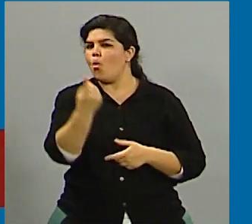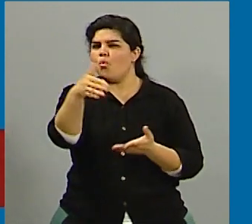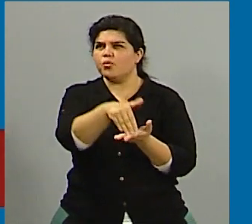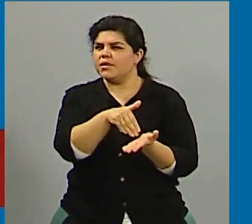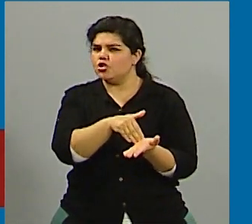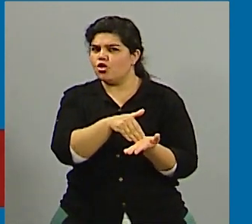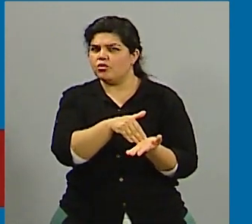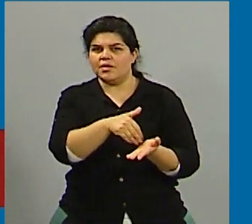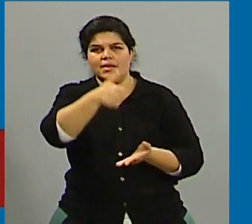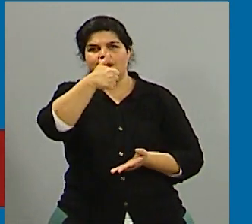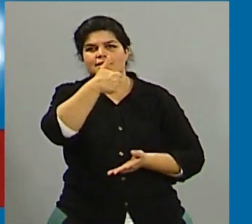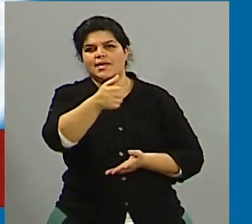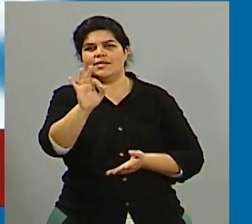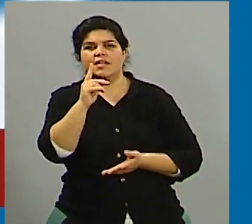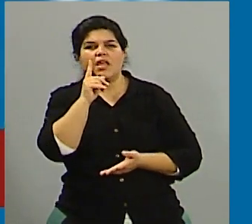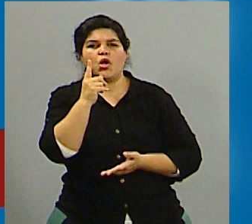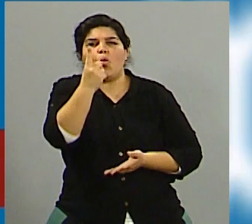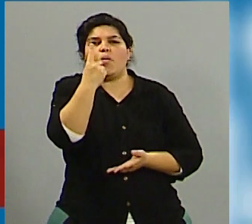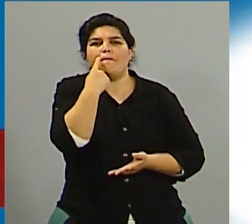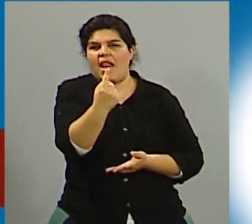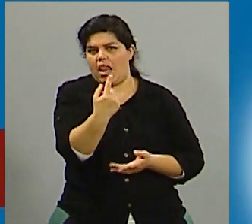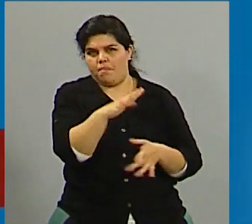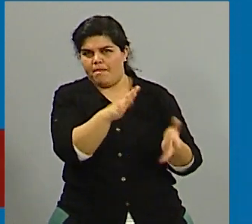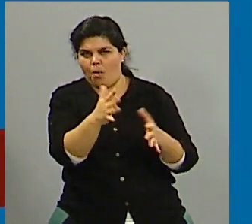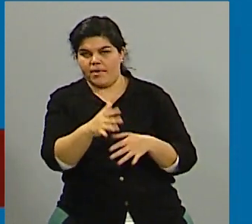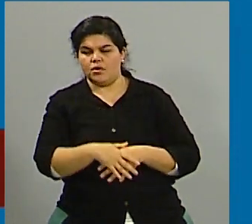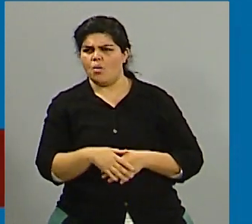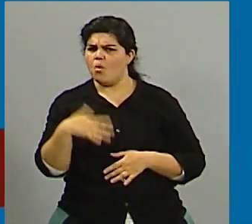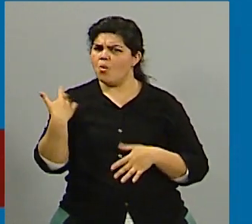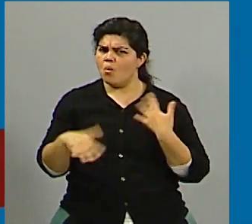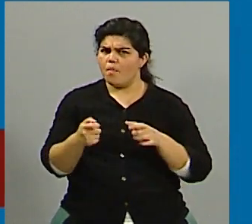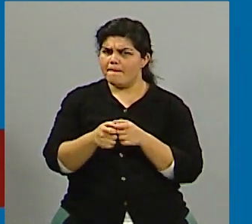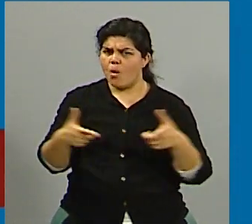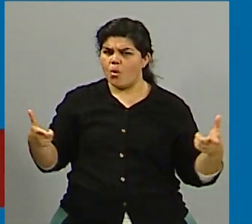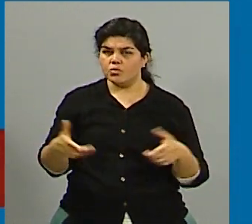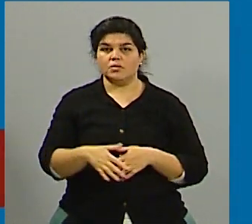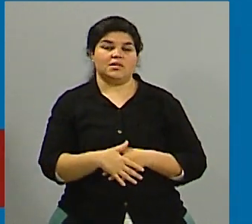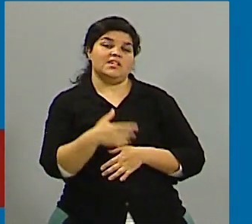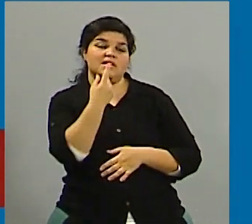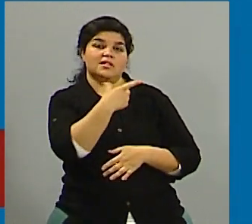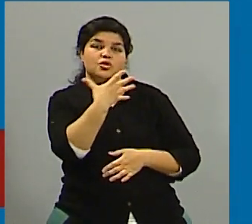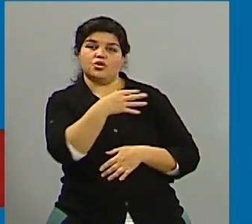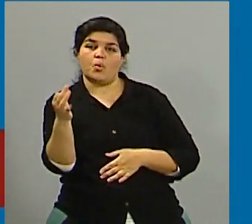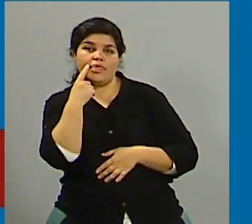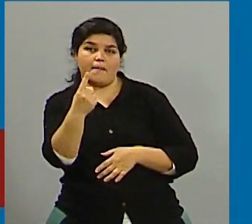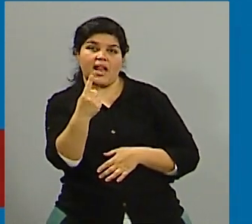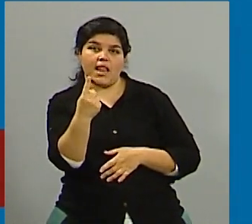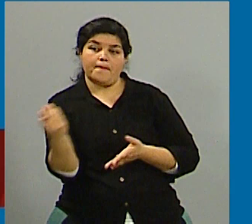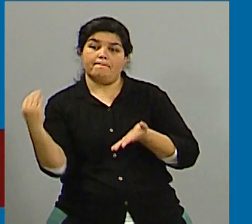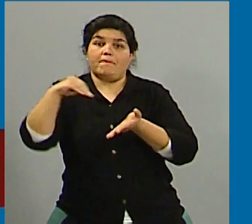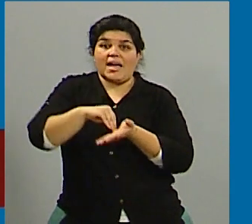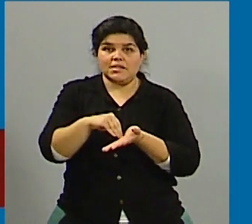son de 61.000 en la provincia de Mendoza. Son muchos. Estamos muchísimos, porque de 350.000 jubilados y pensionados que tenemos,